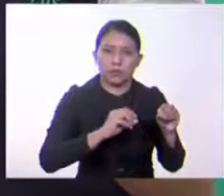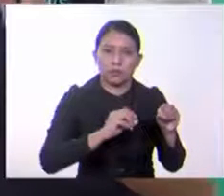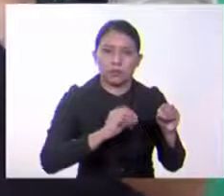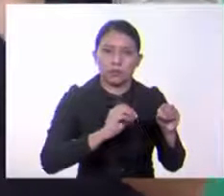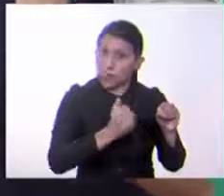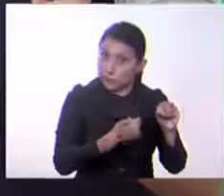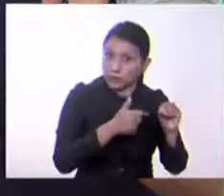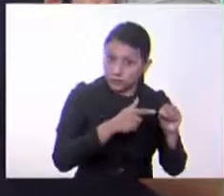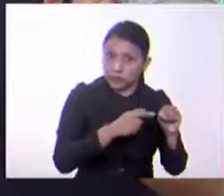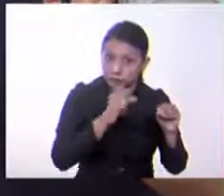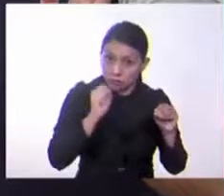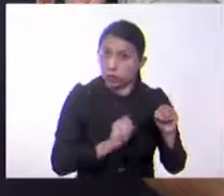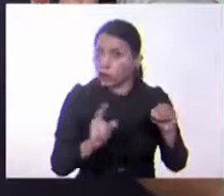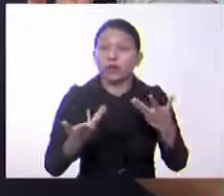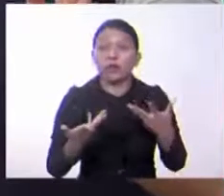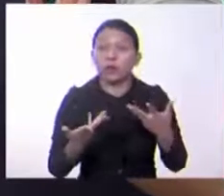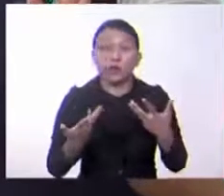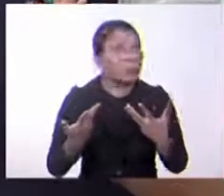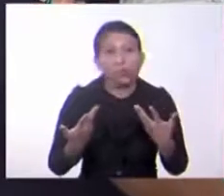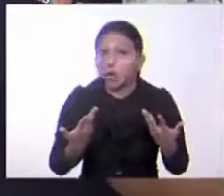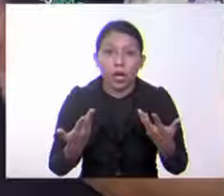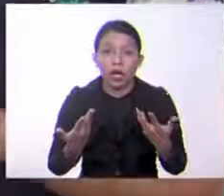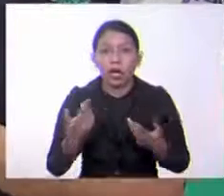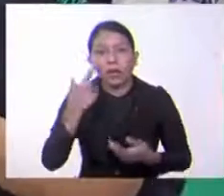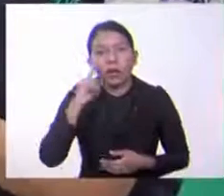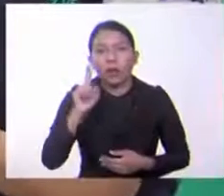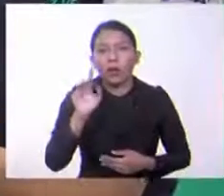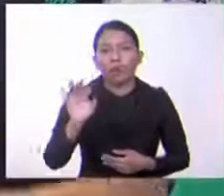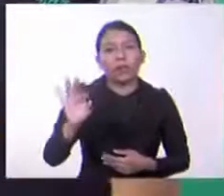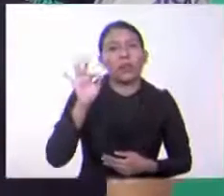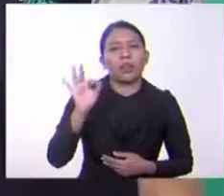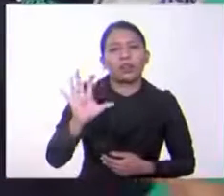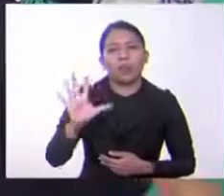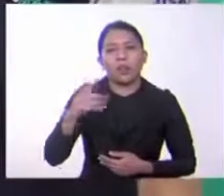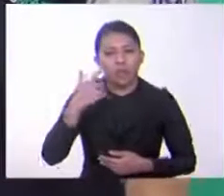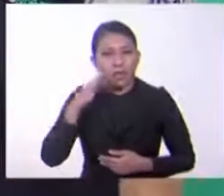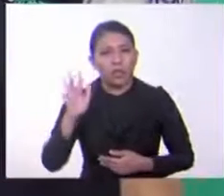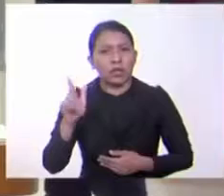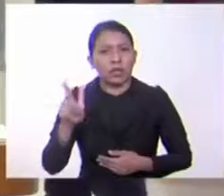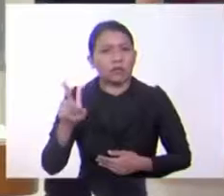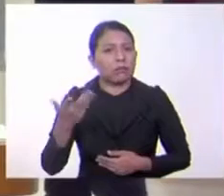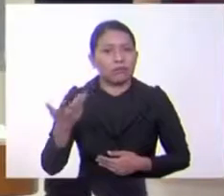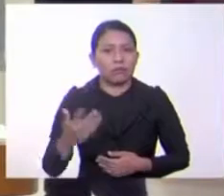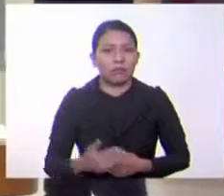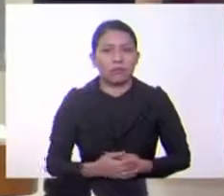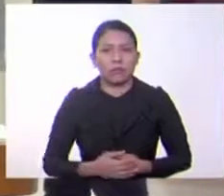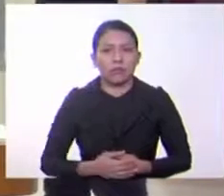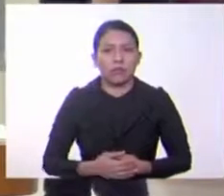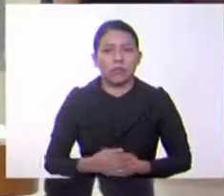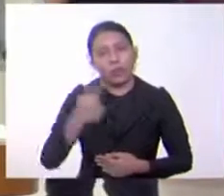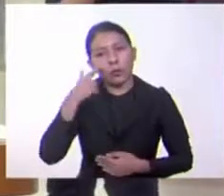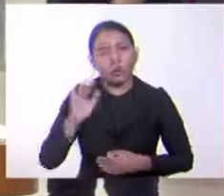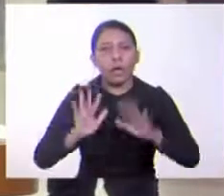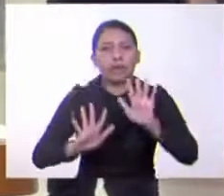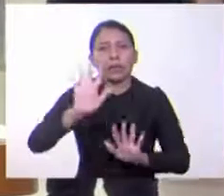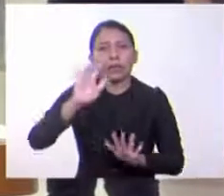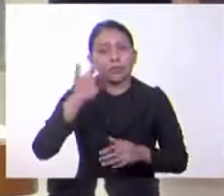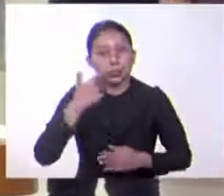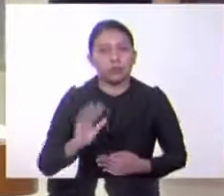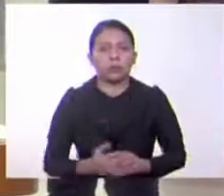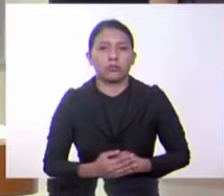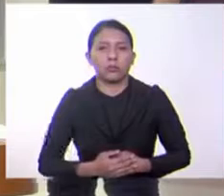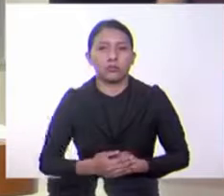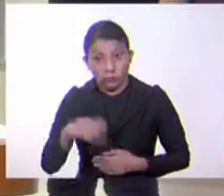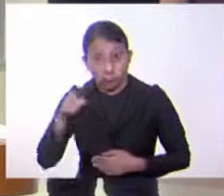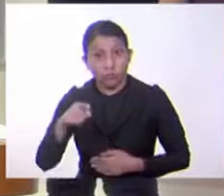Pues, ¿qué te parece si tomo un múltiplo de 5 y veo si es múltiplo de 10? Aquí hay uno. 15